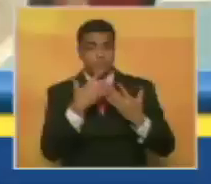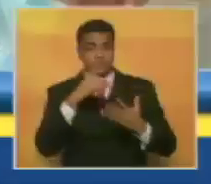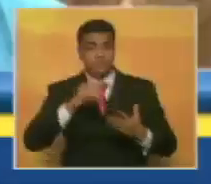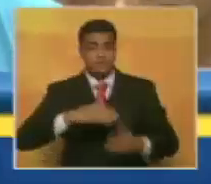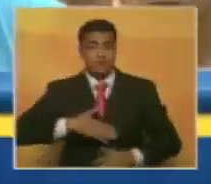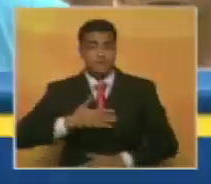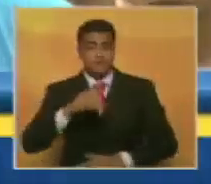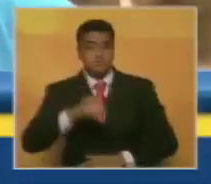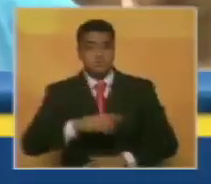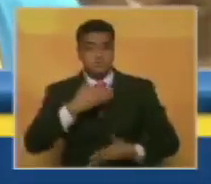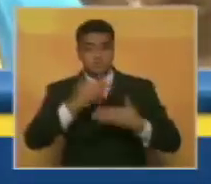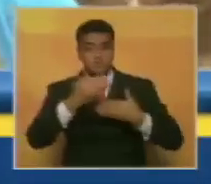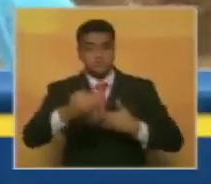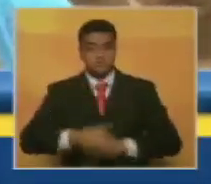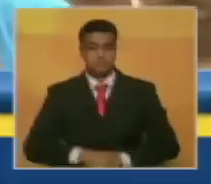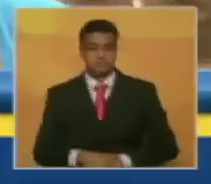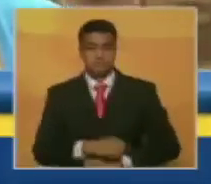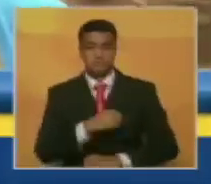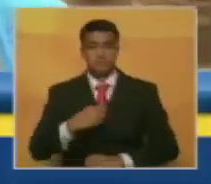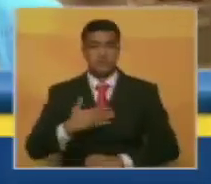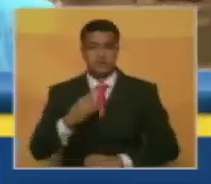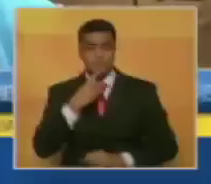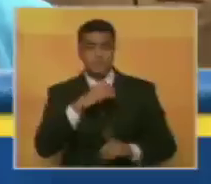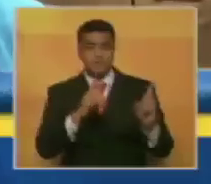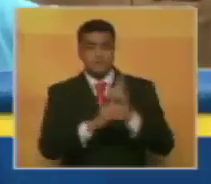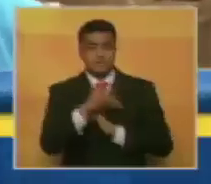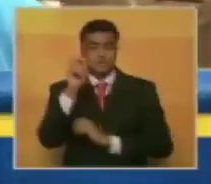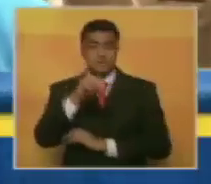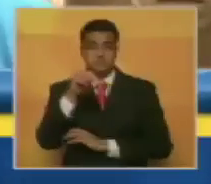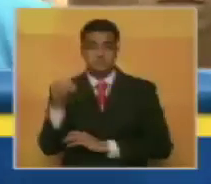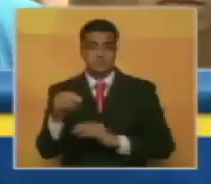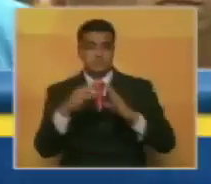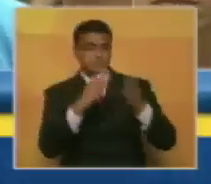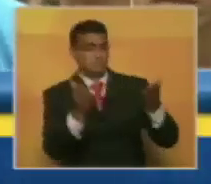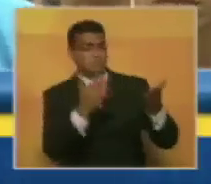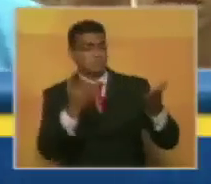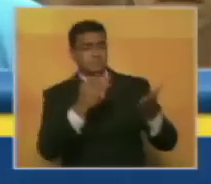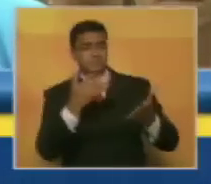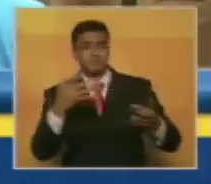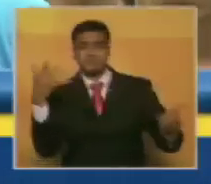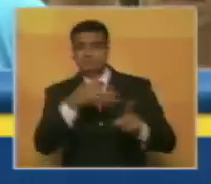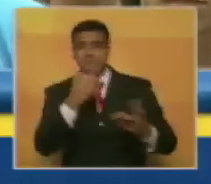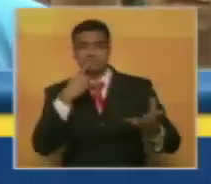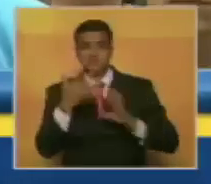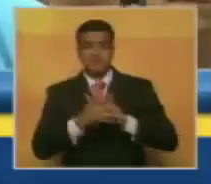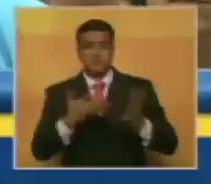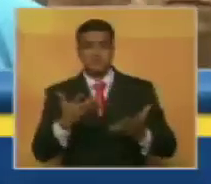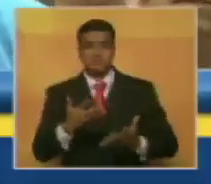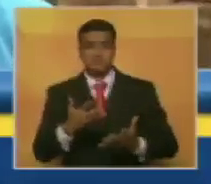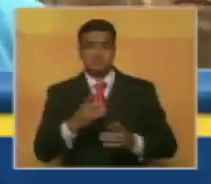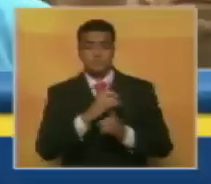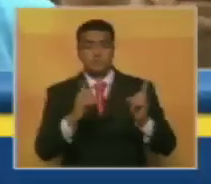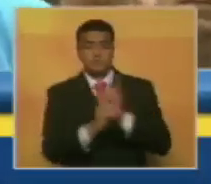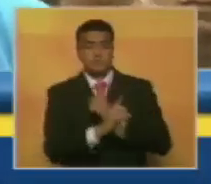posibilidades de progresar queremos cambiar Desde la asamblea nacional los titulares de prensa que son de violencia queremos cambiarlo